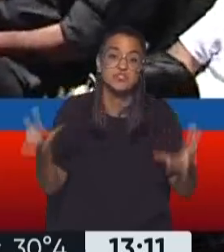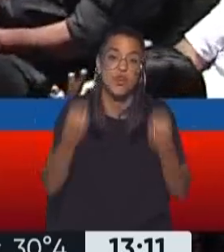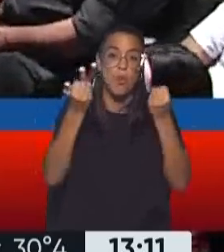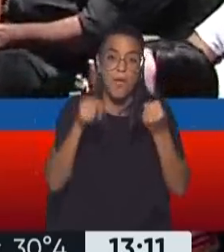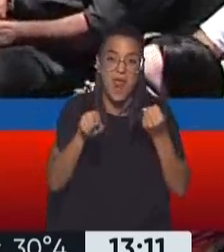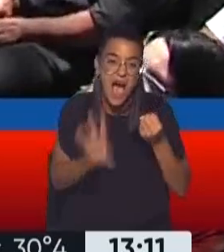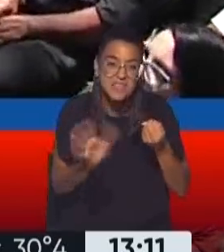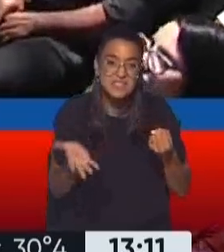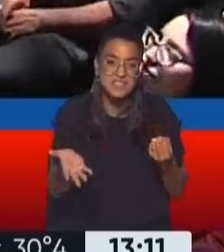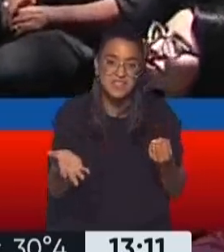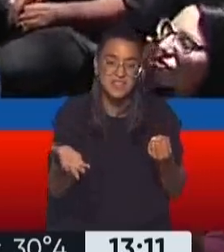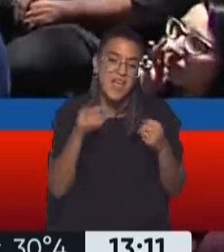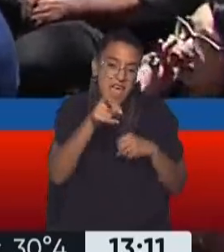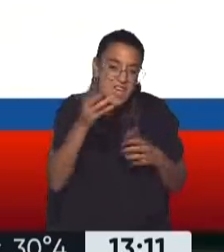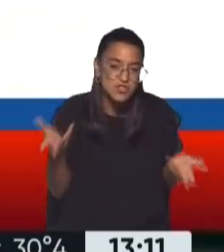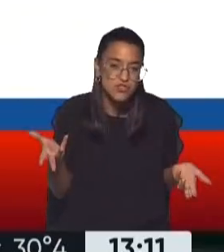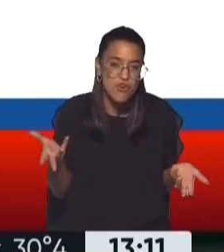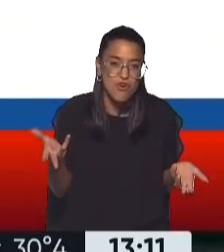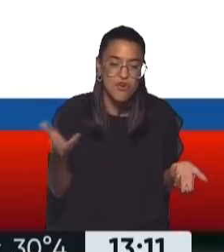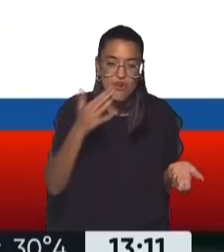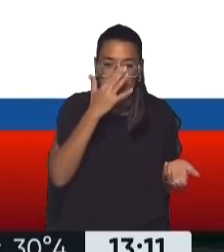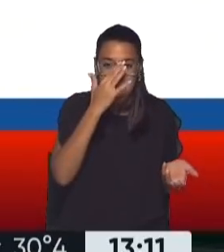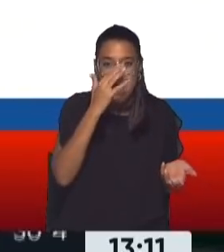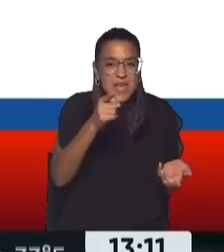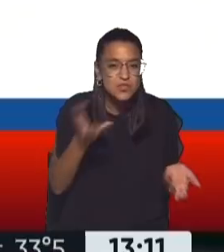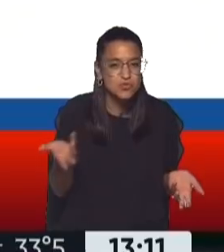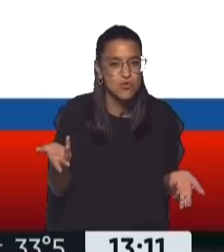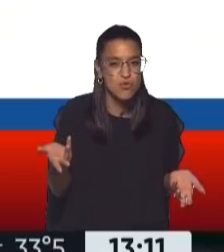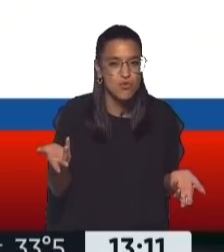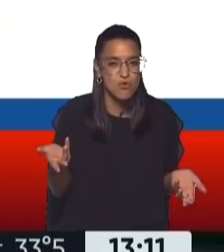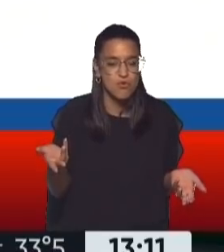recuperamos. Eso fue.